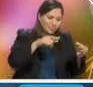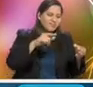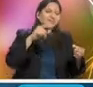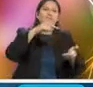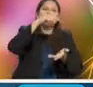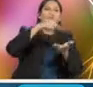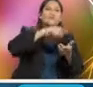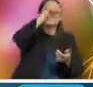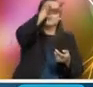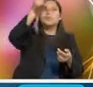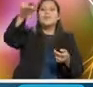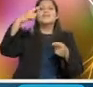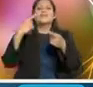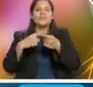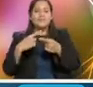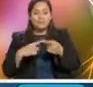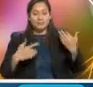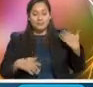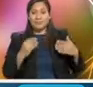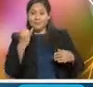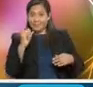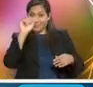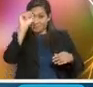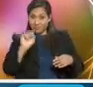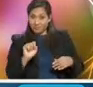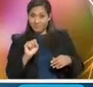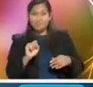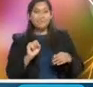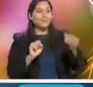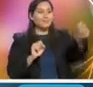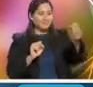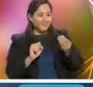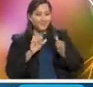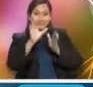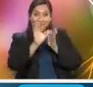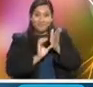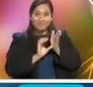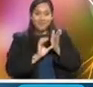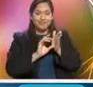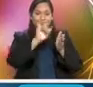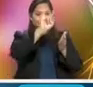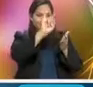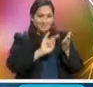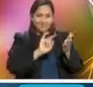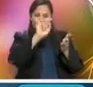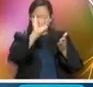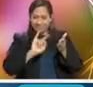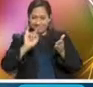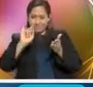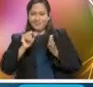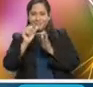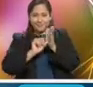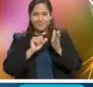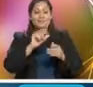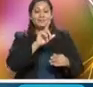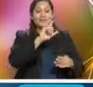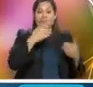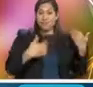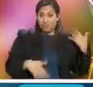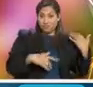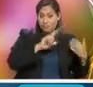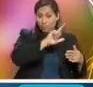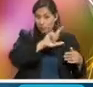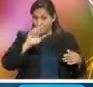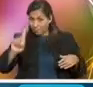en estos lugares. Ibas ahí a Insurgente Sur por tu calendario mensual y venían cuadritos con las fechas. El rock estaba de lunes a domingo, ¿eh? Que